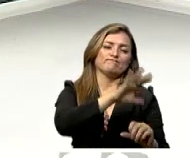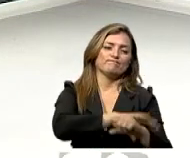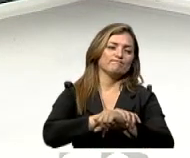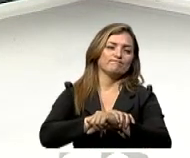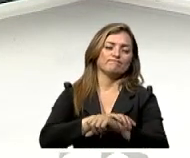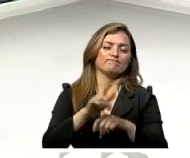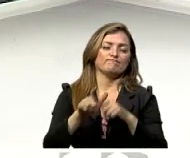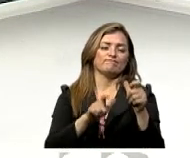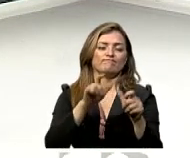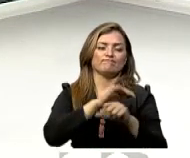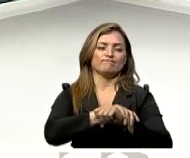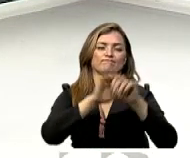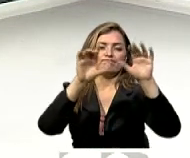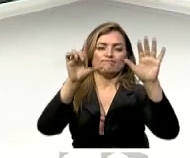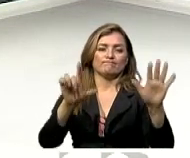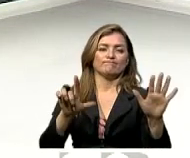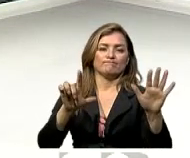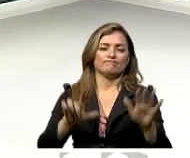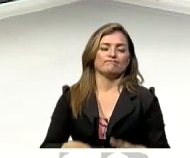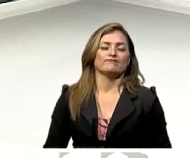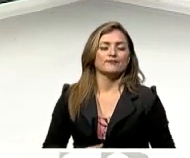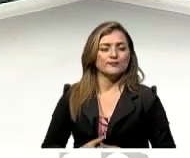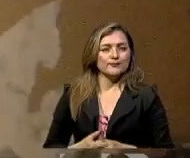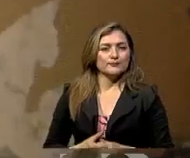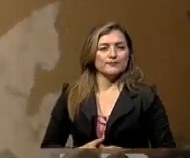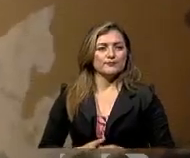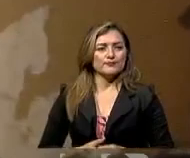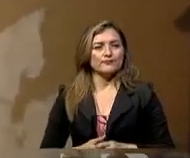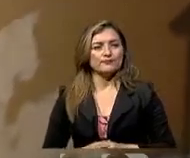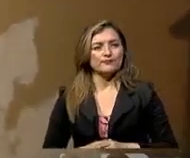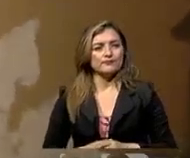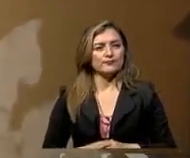7 personas fueron detenidas durante los allanamientos.